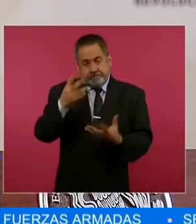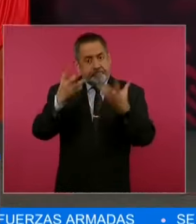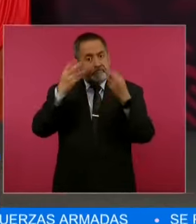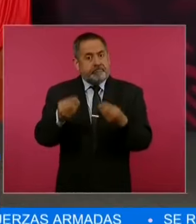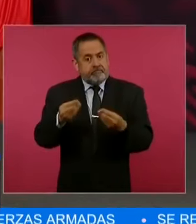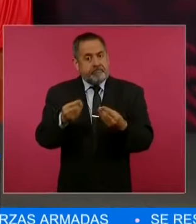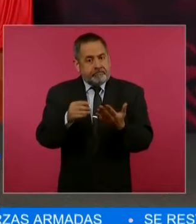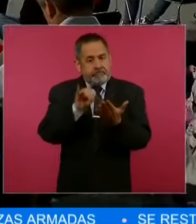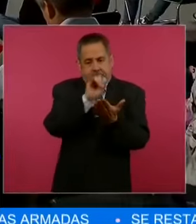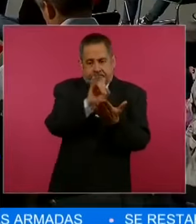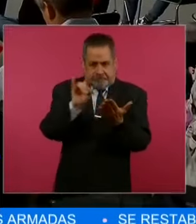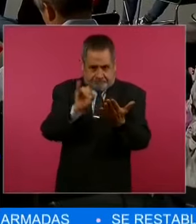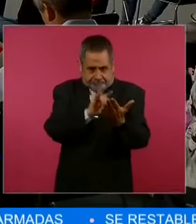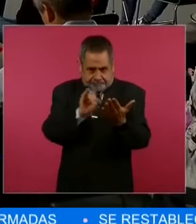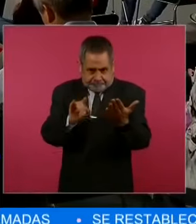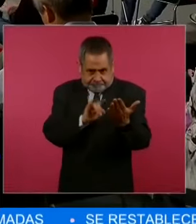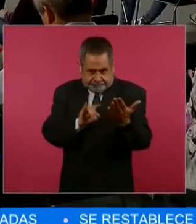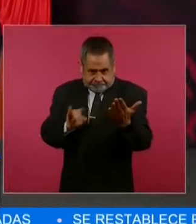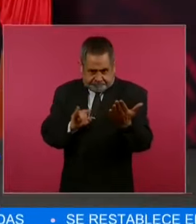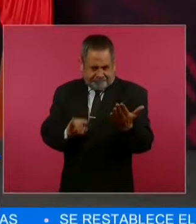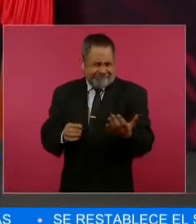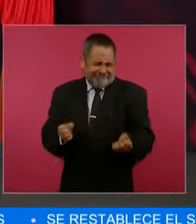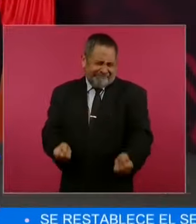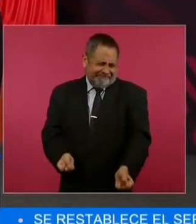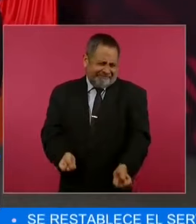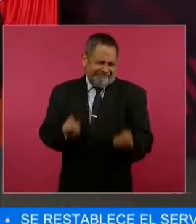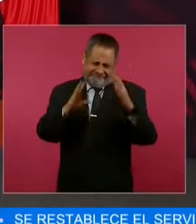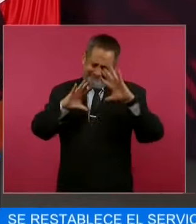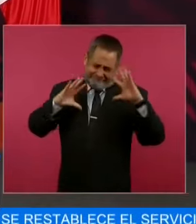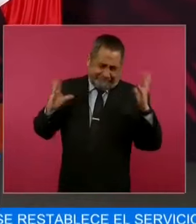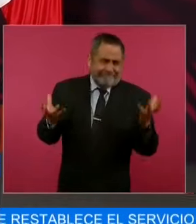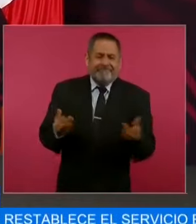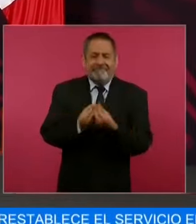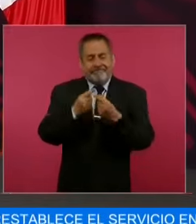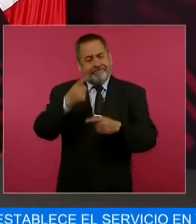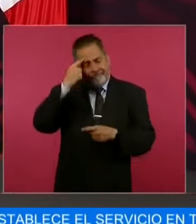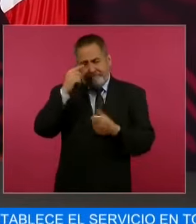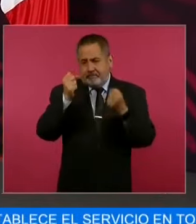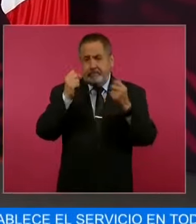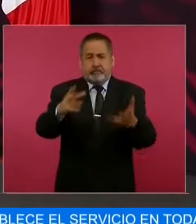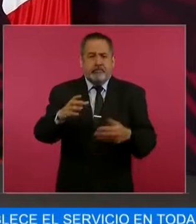más grande en la historia del país por el número de de candidatos